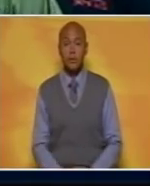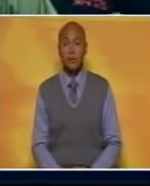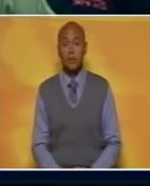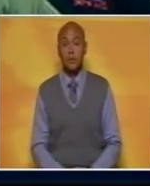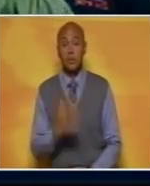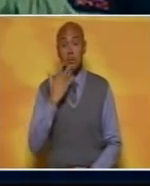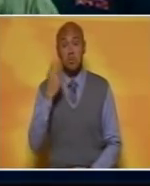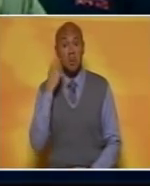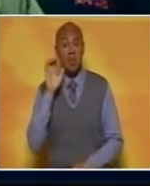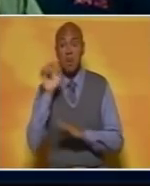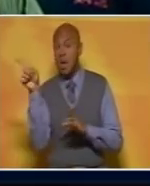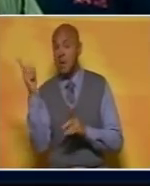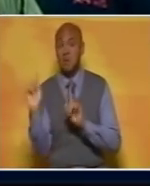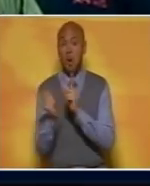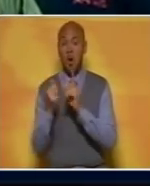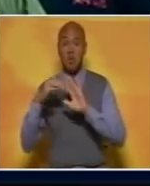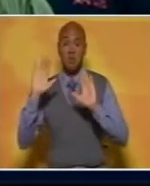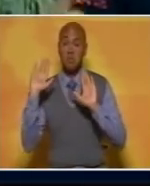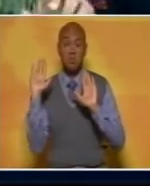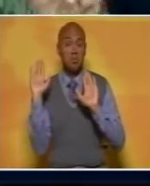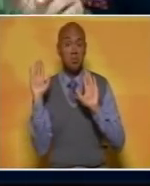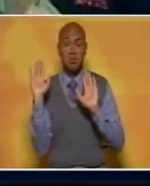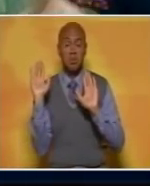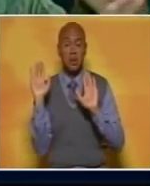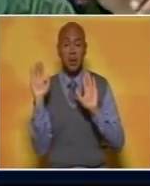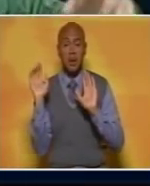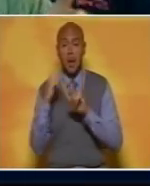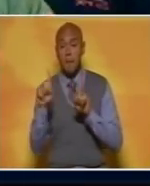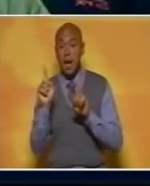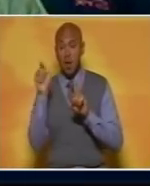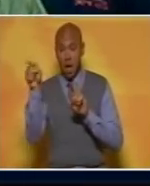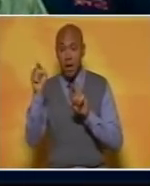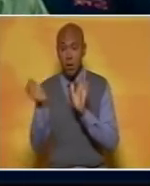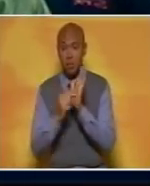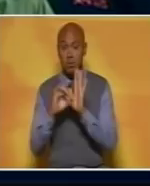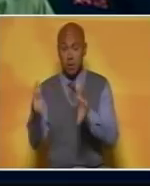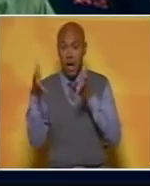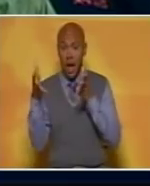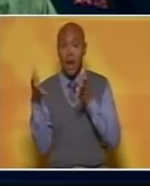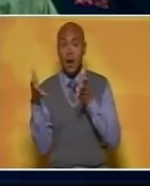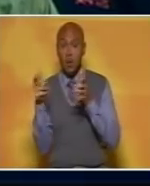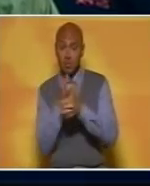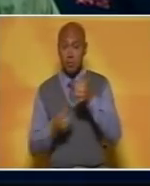Ellos podrán decir lo que quieran, pero no podrán decir que ganaron una elección a Evo.